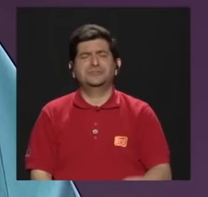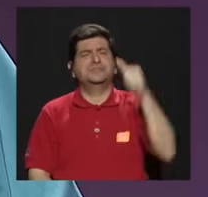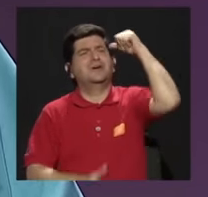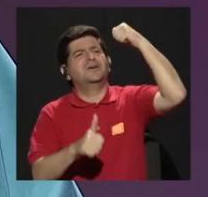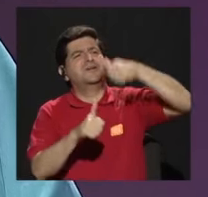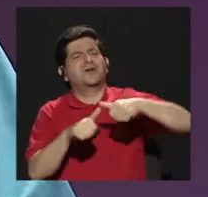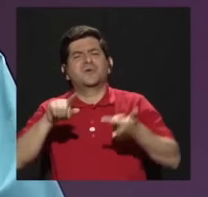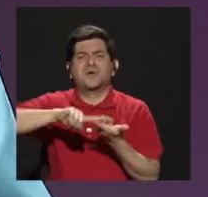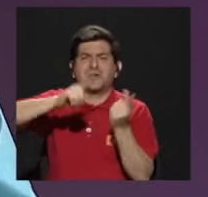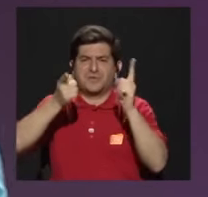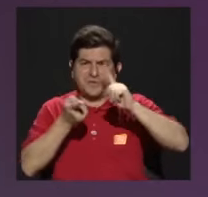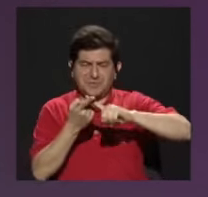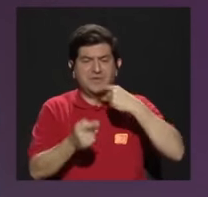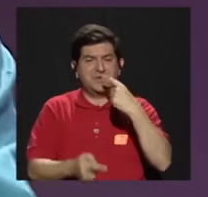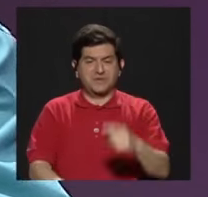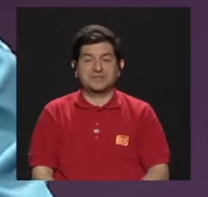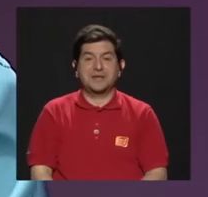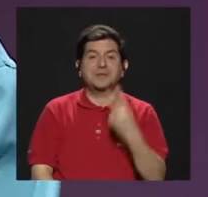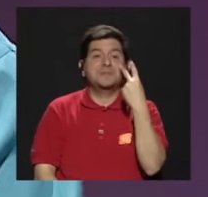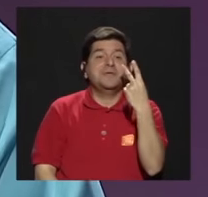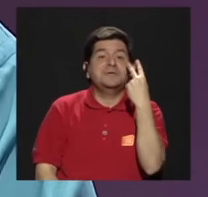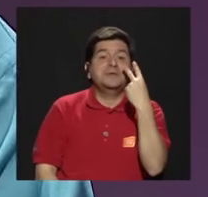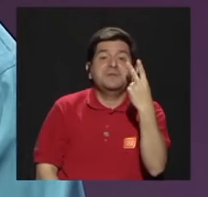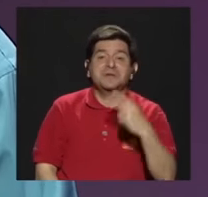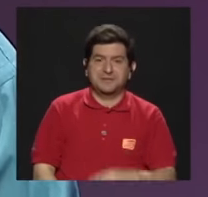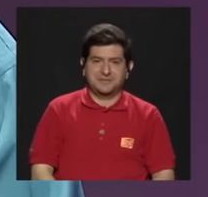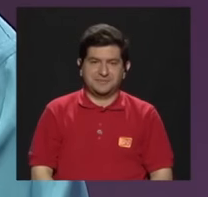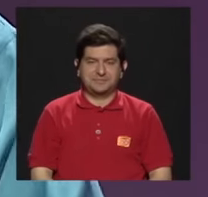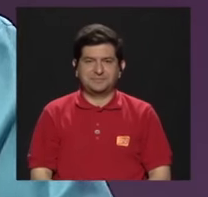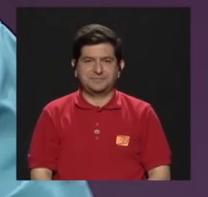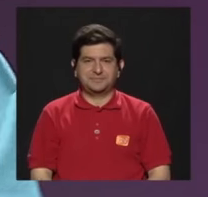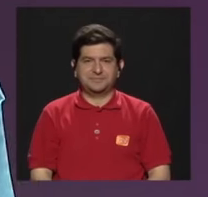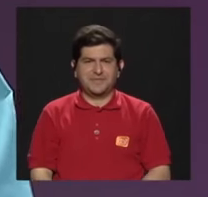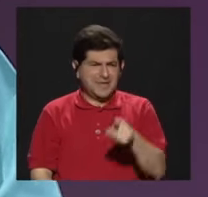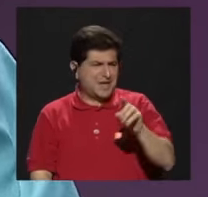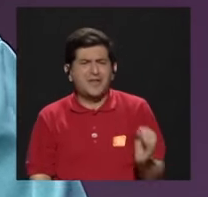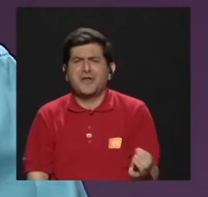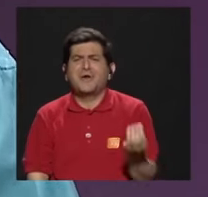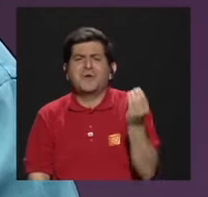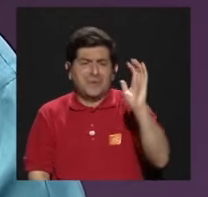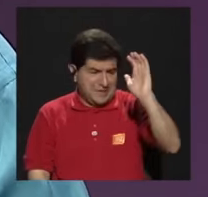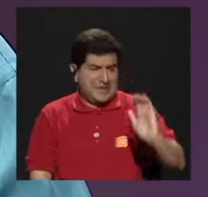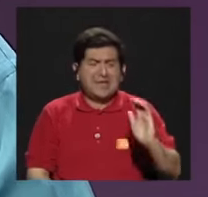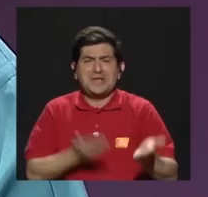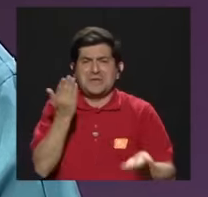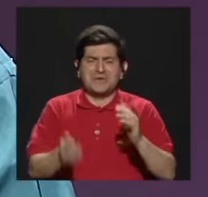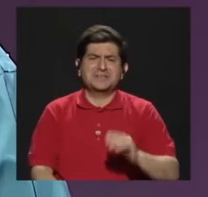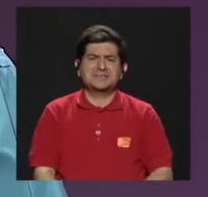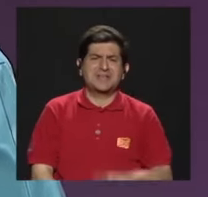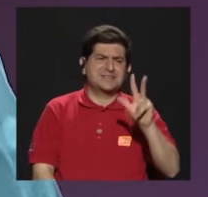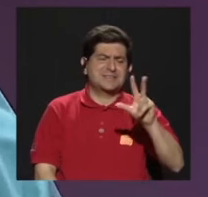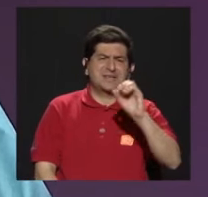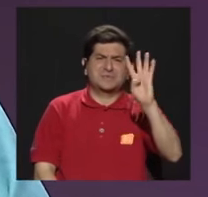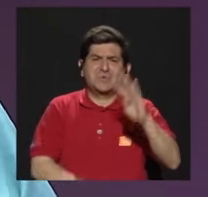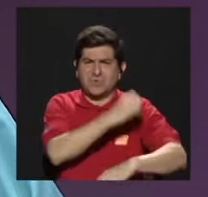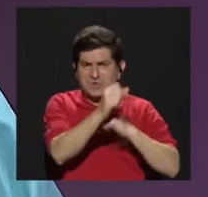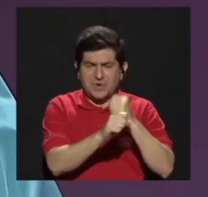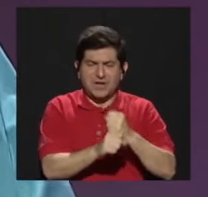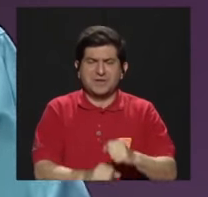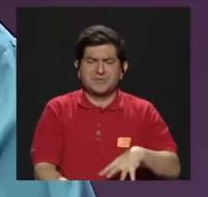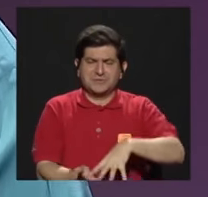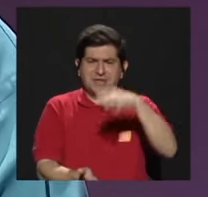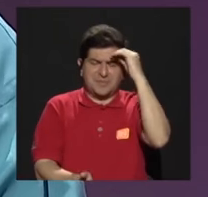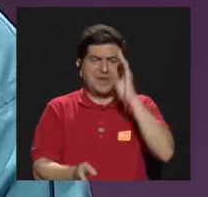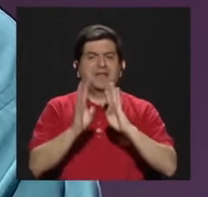de un amigo mío que decía, vea, un mocoso, ¿eh? Un chiquito, de unos 3, 4 años, apenas aprendiendo a